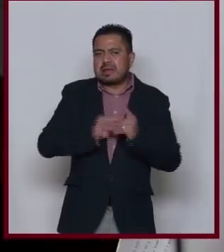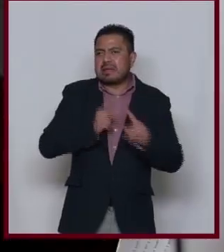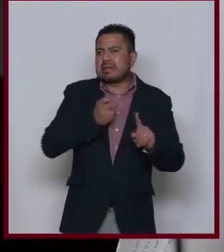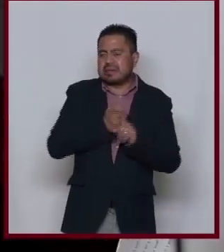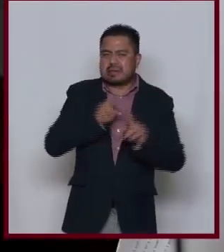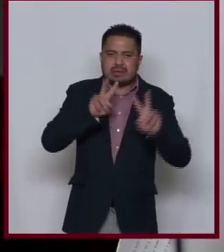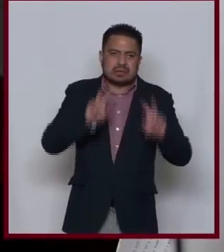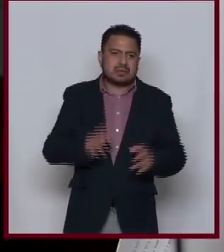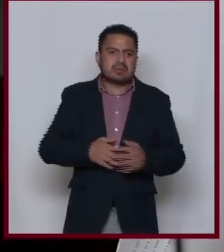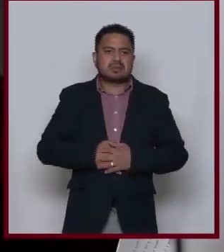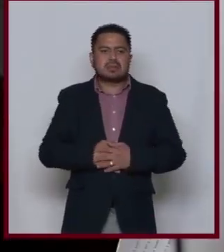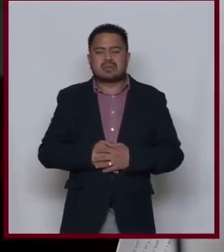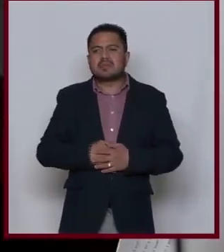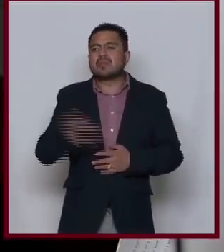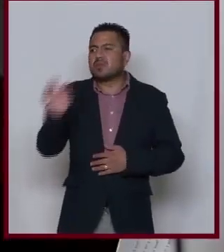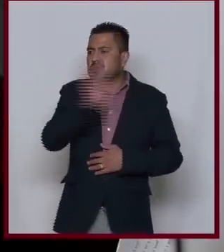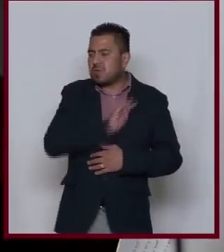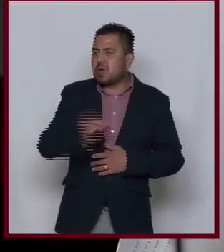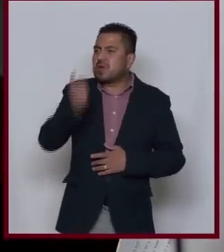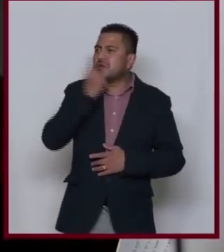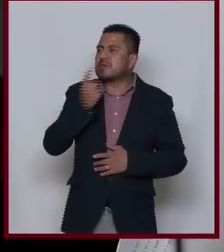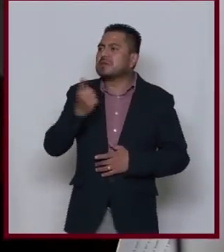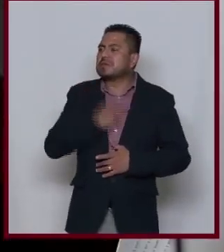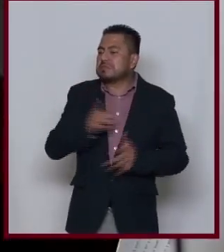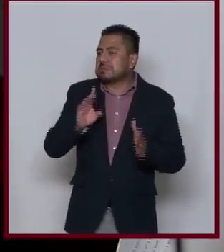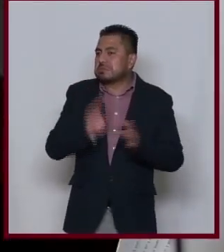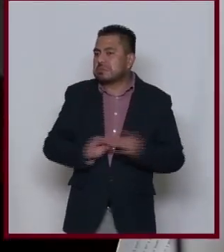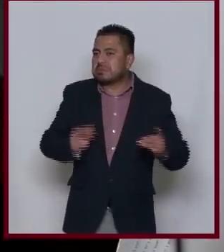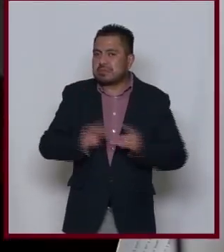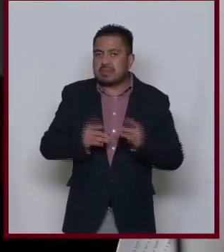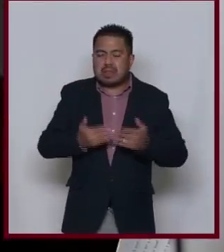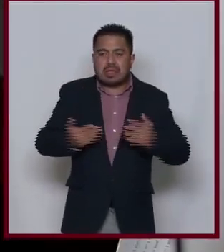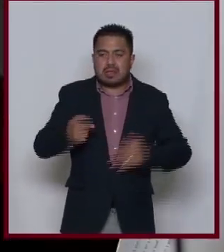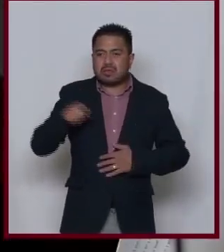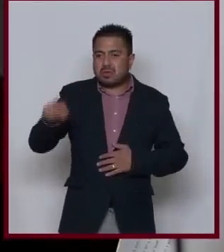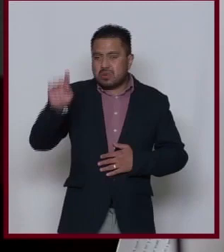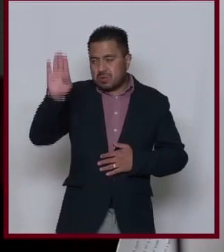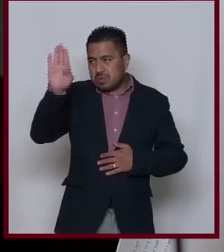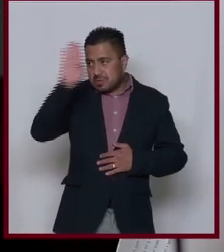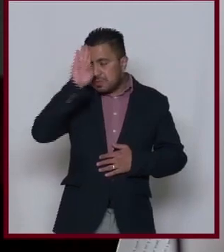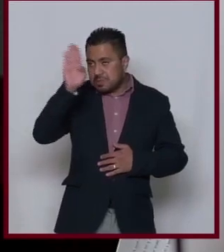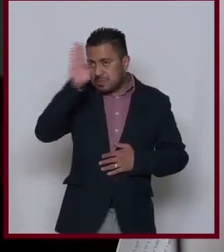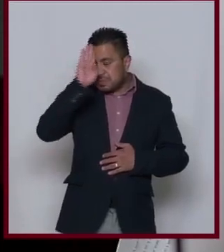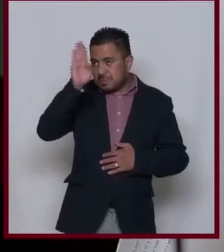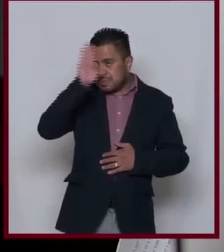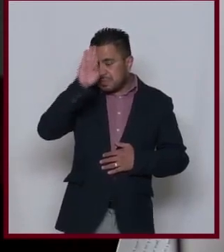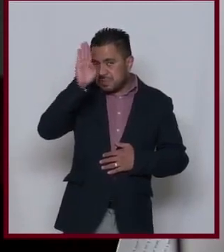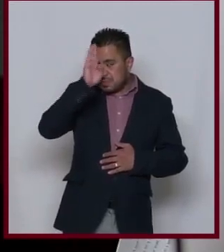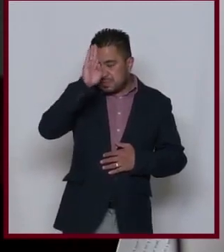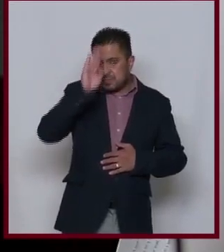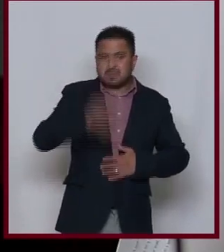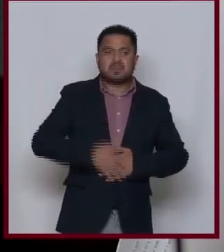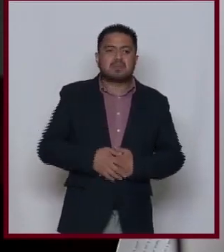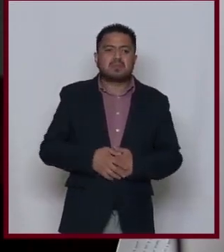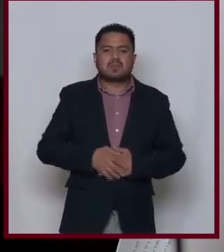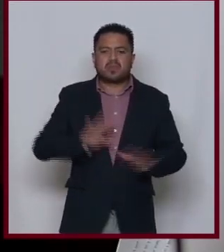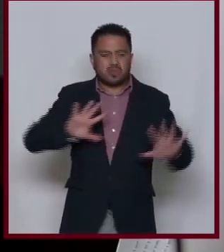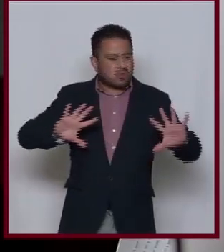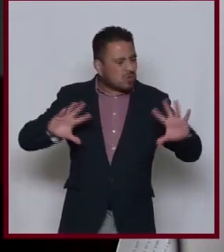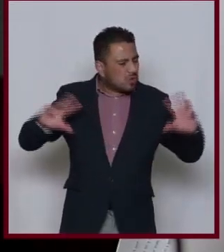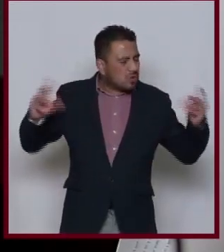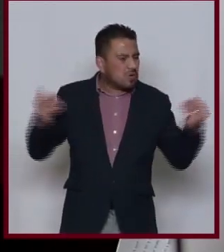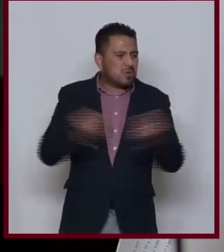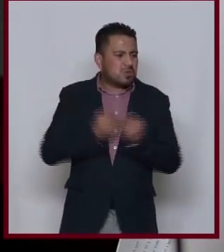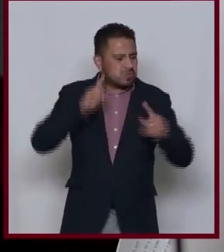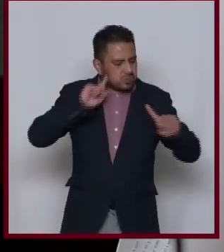Claro. ¿Y podrías decirnos si entonces consideras que o sea, todos los tipos